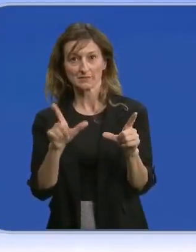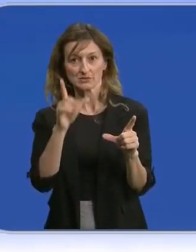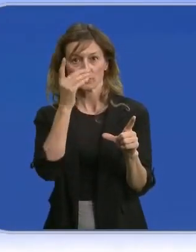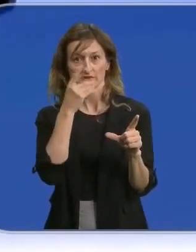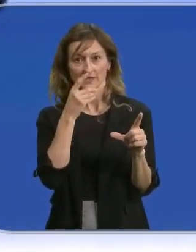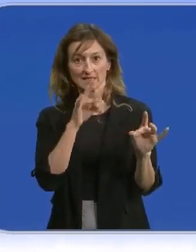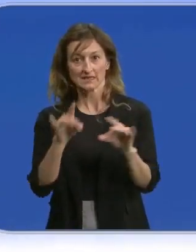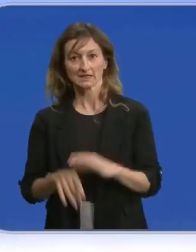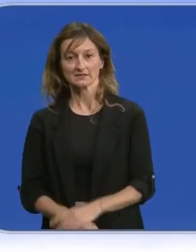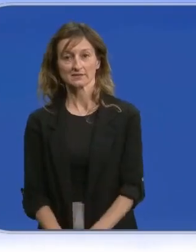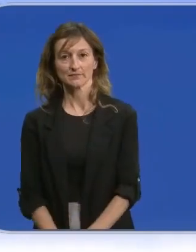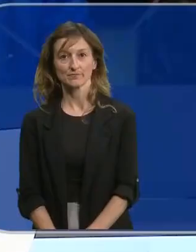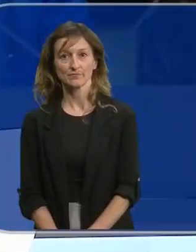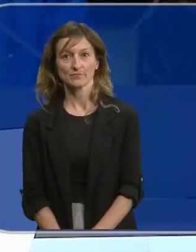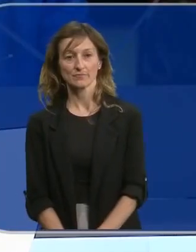digital